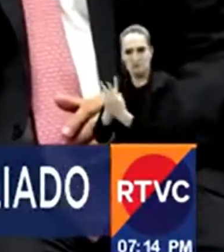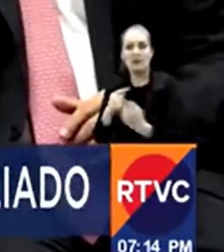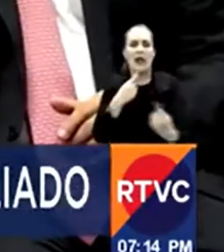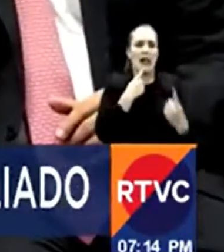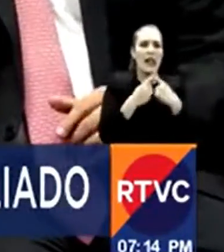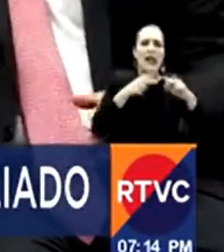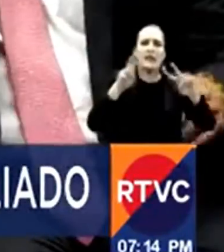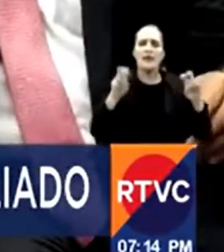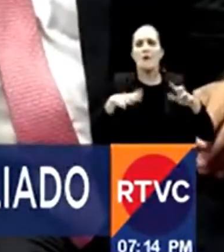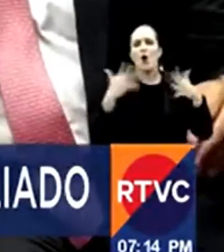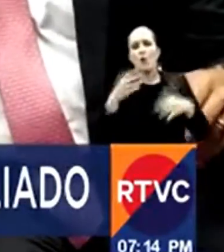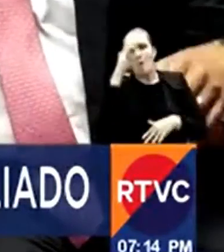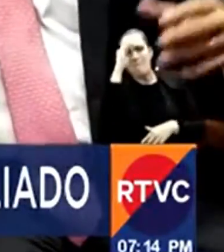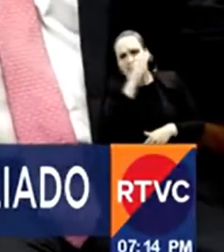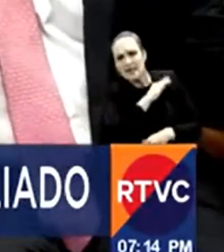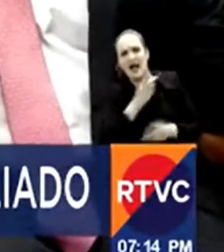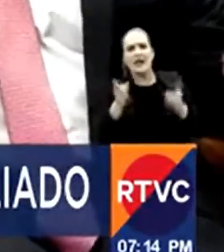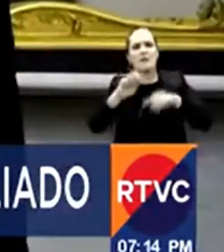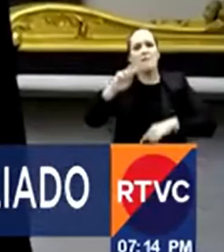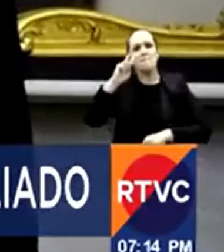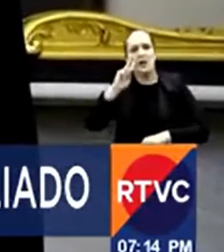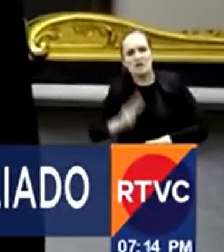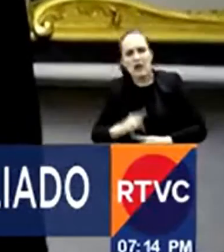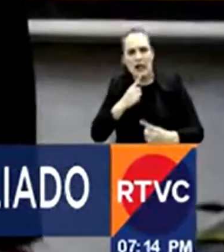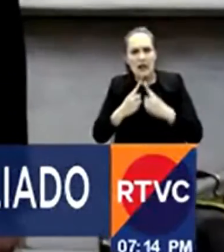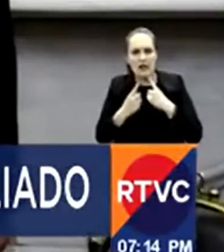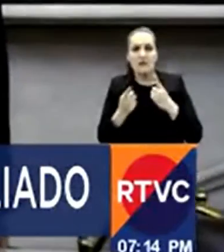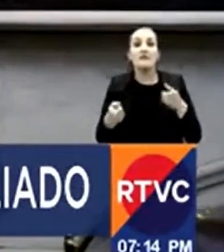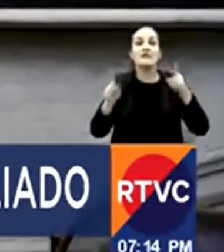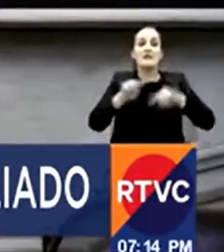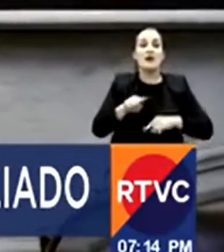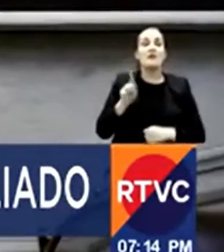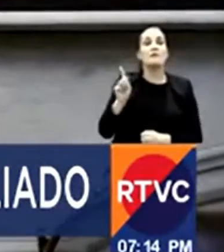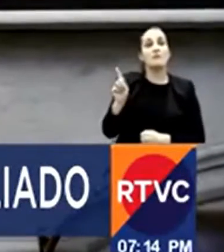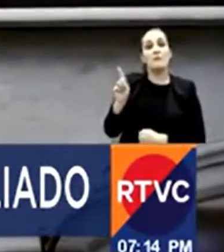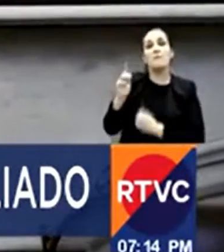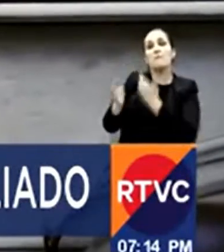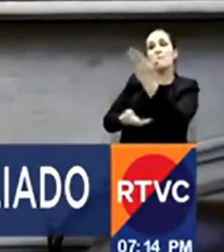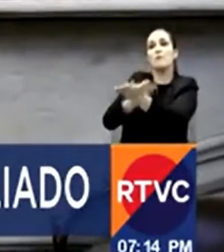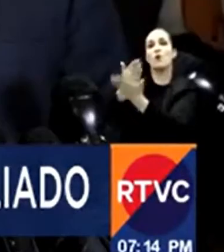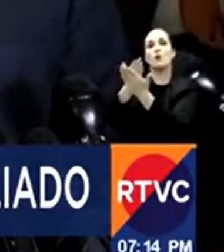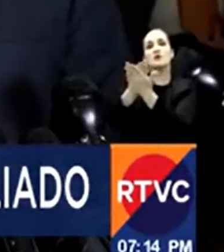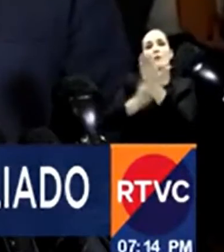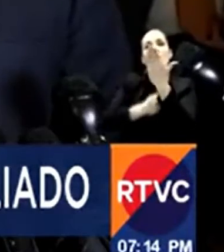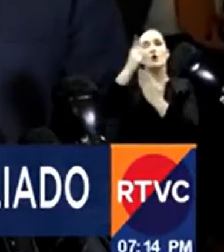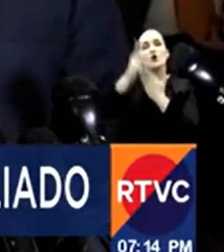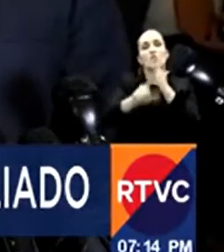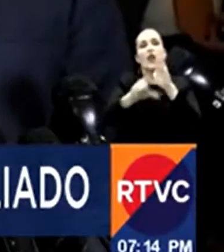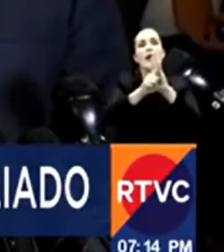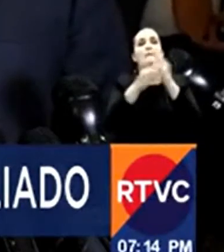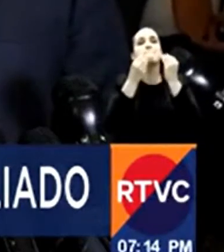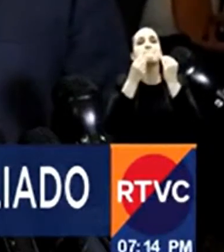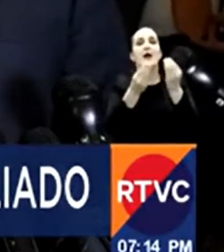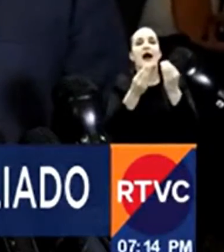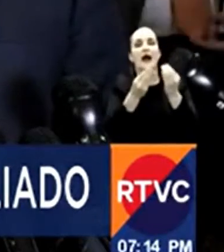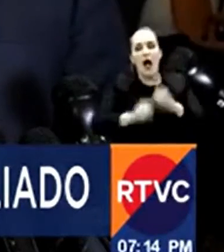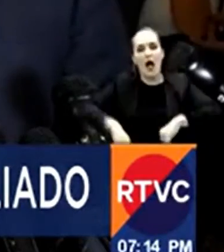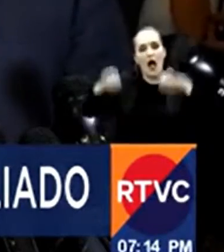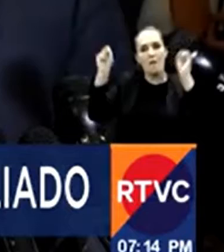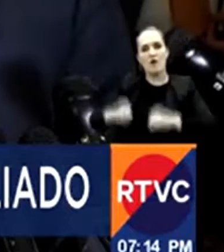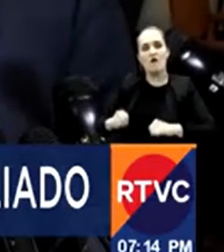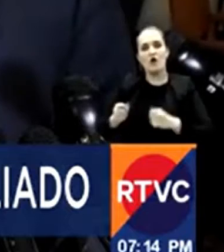tema Venezuela como principal amenaza para la región. También fue presentado un proyecto de ley que reconoce a Colombia como socio estratégico de